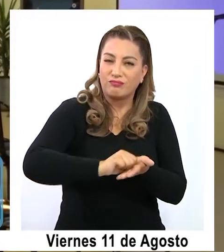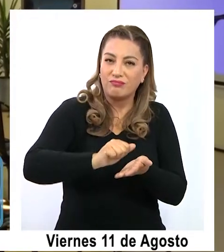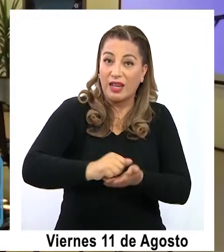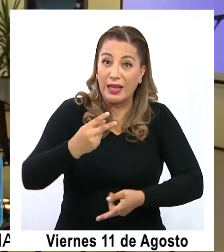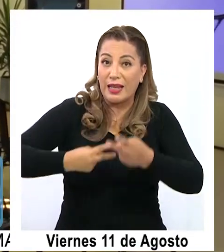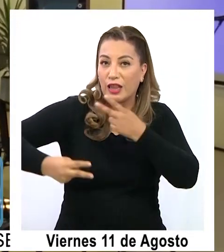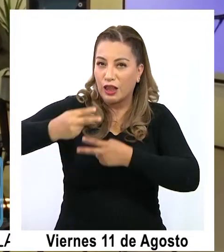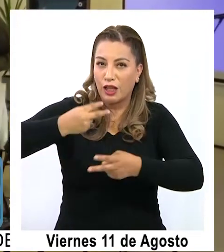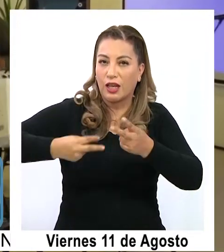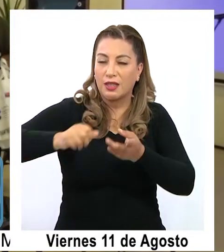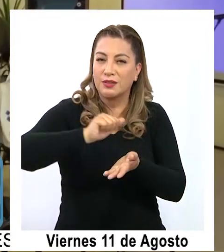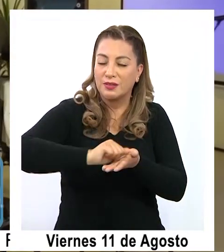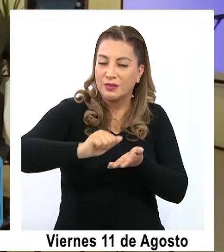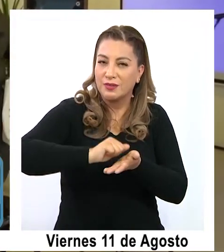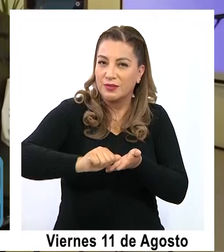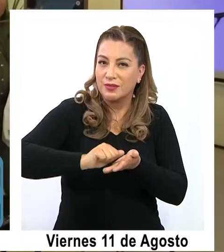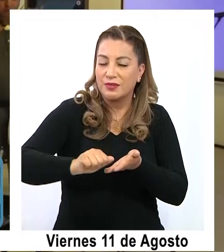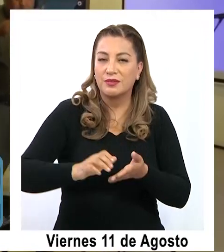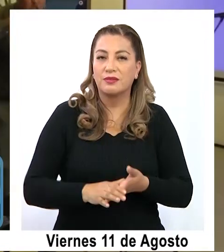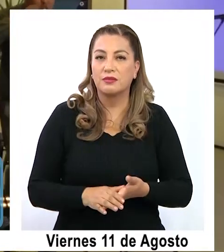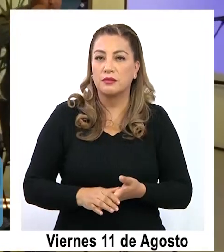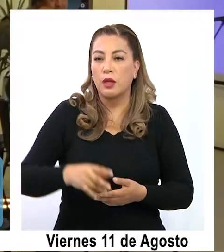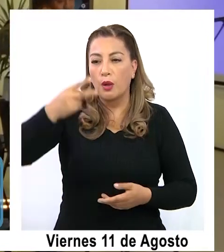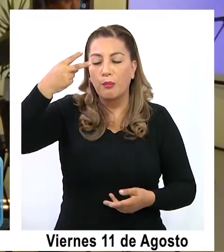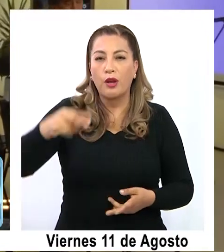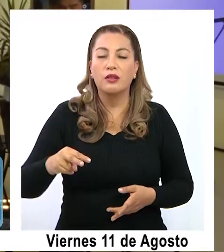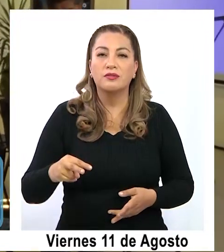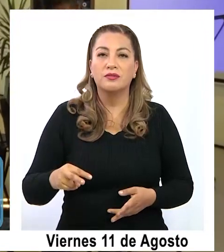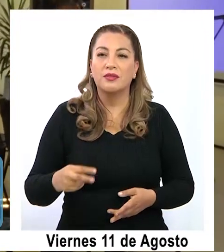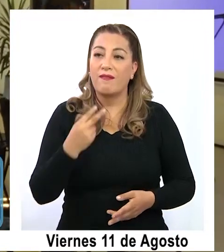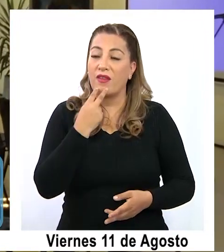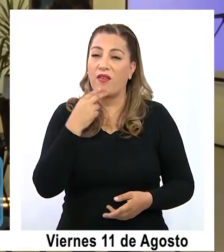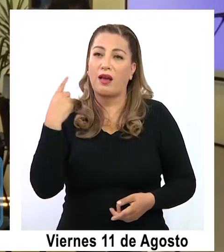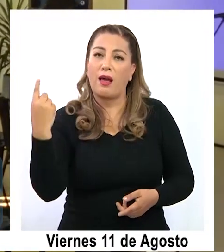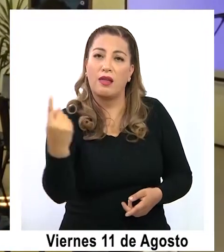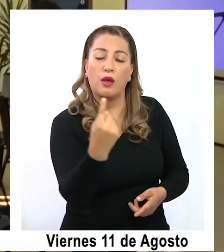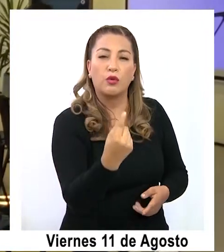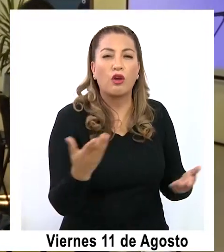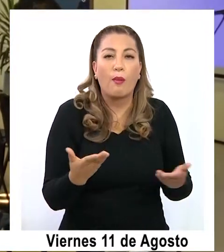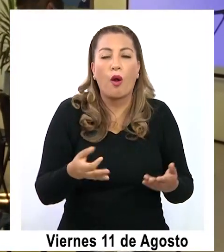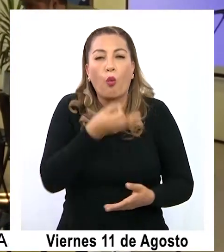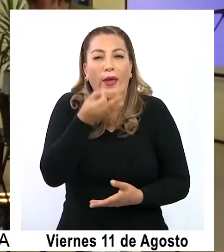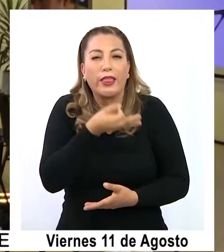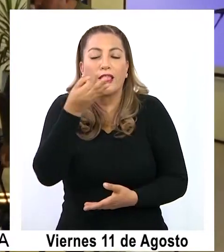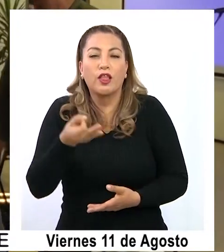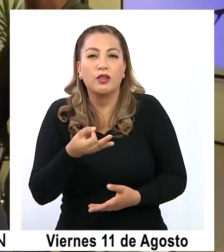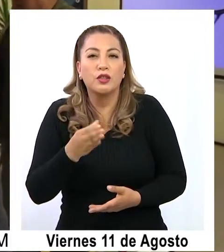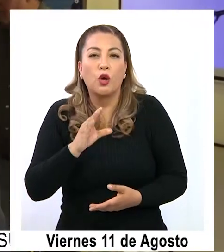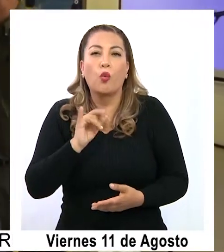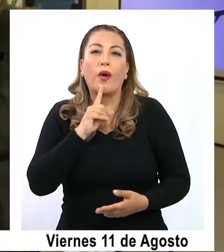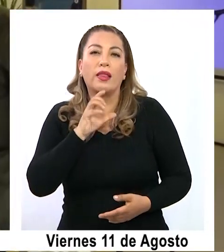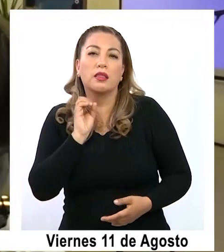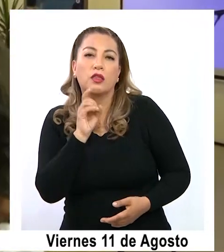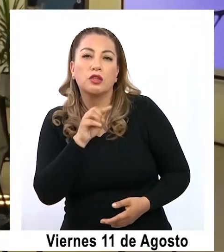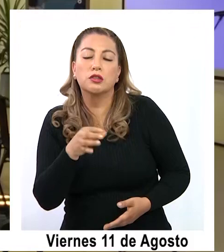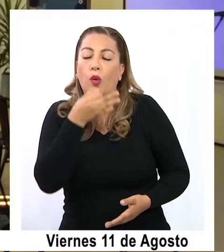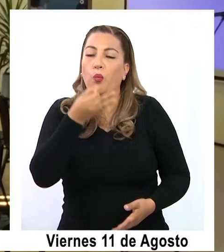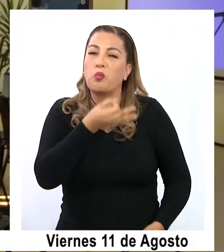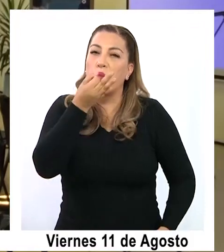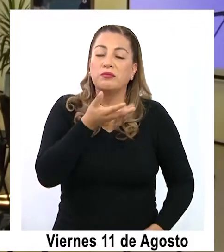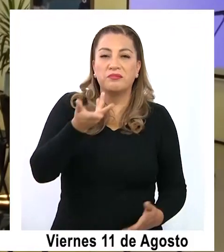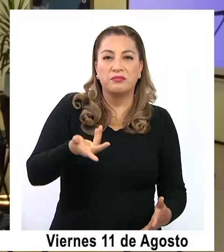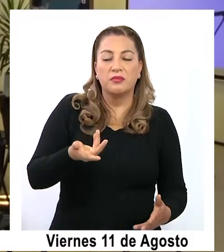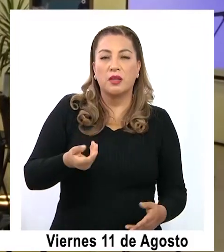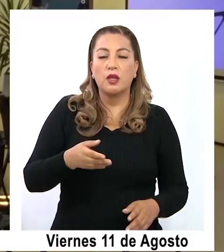entonces sus propias vivencias a través de cuentos. Es un proyecto literario que viene